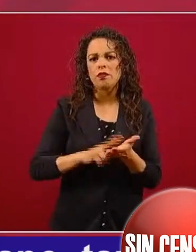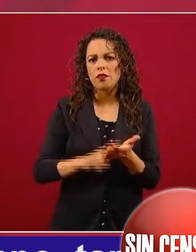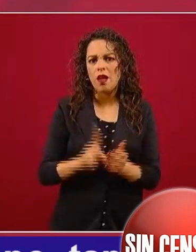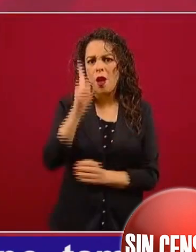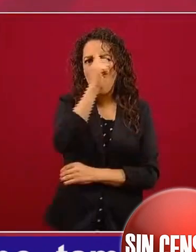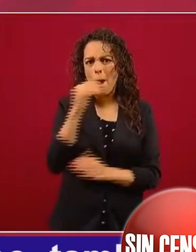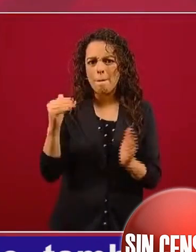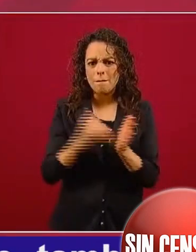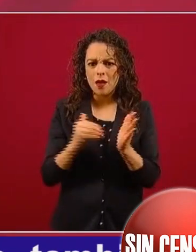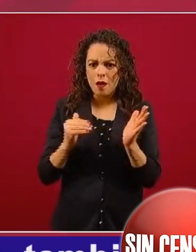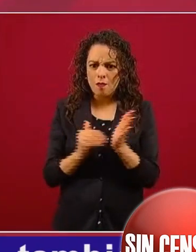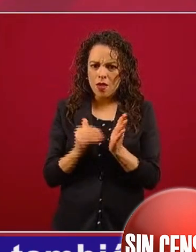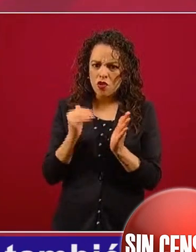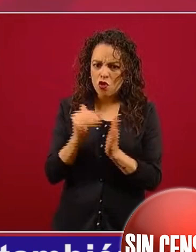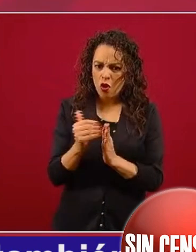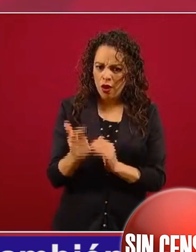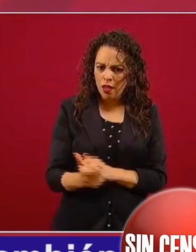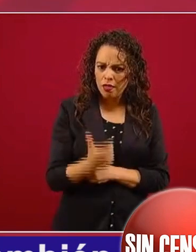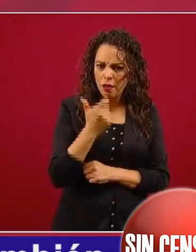pesos